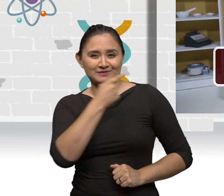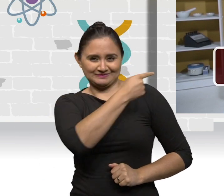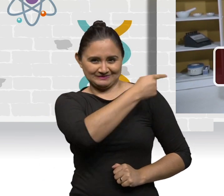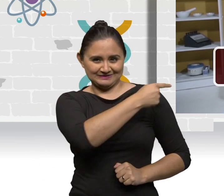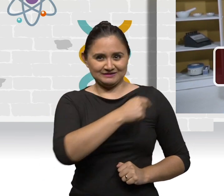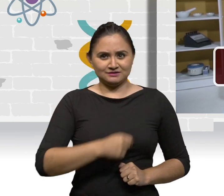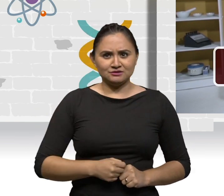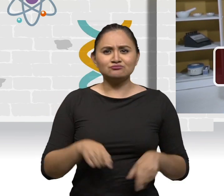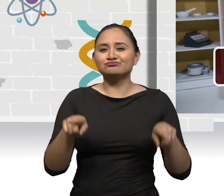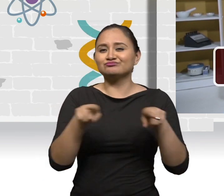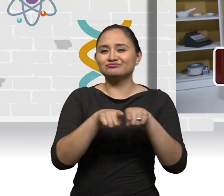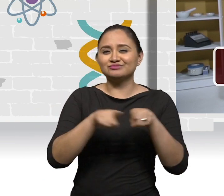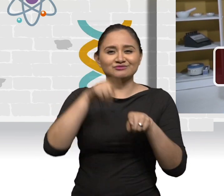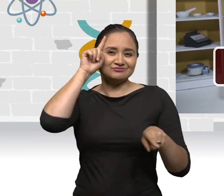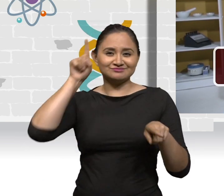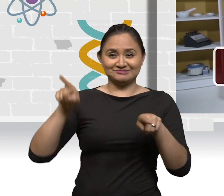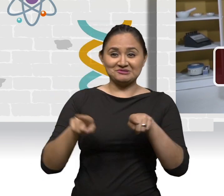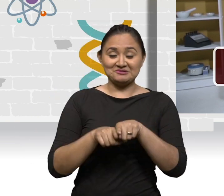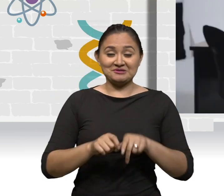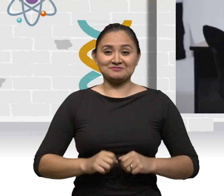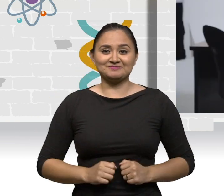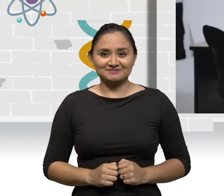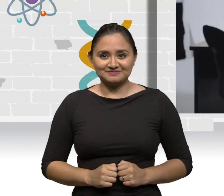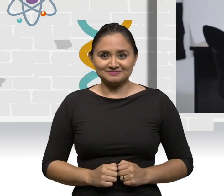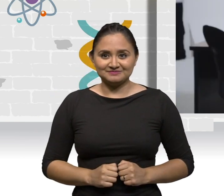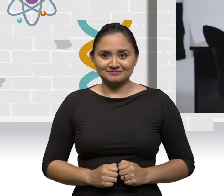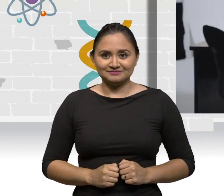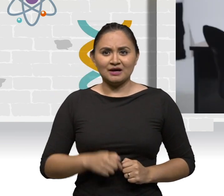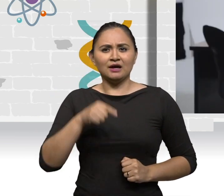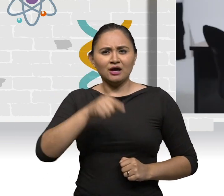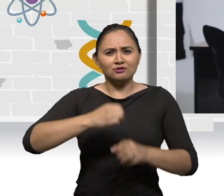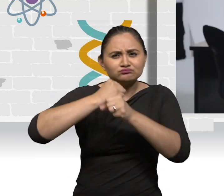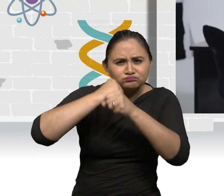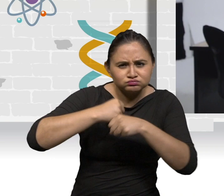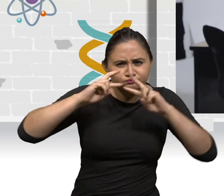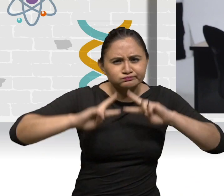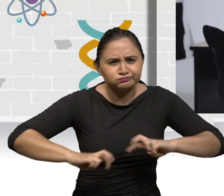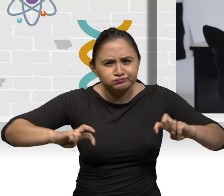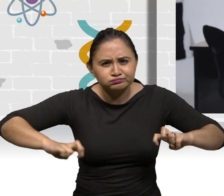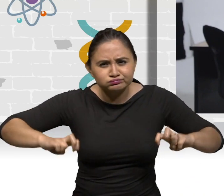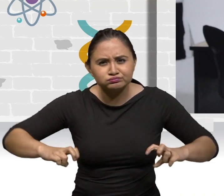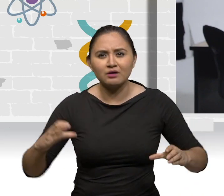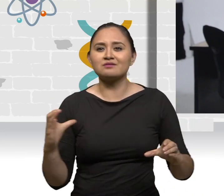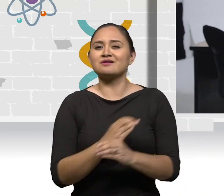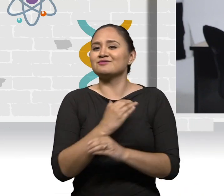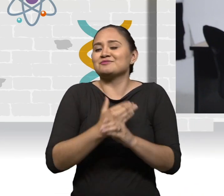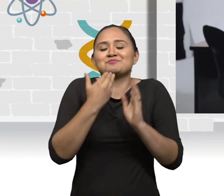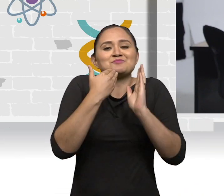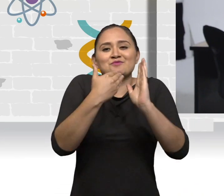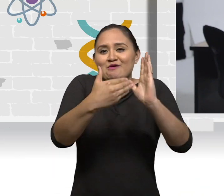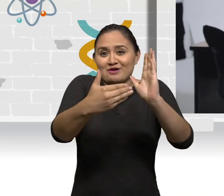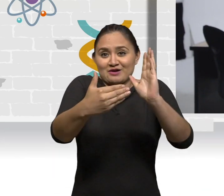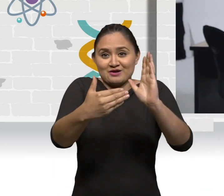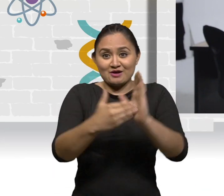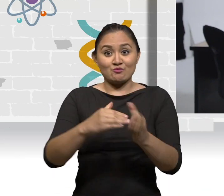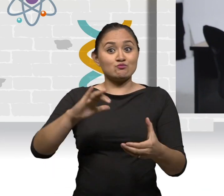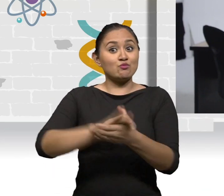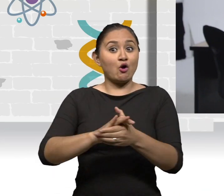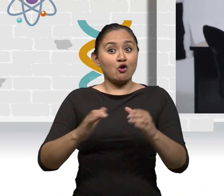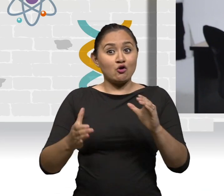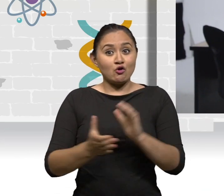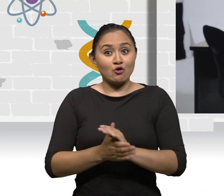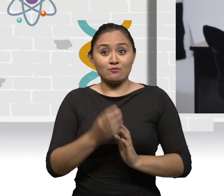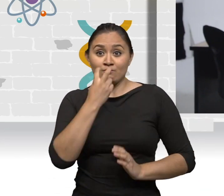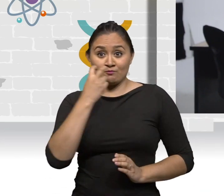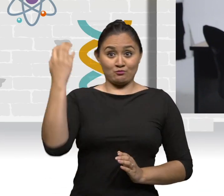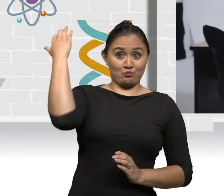mismas conclusiones del experimento de Boyle. Sus experimentos nos permiten calcular, por ejemplo, lo que ocurre con el volumen de aire